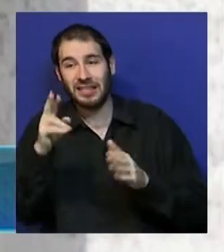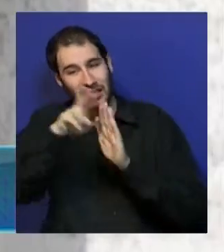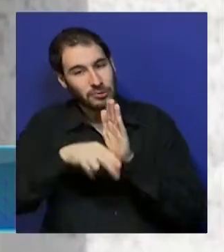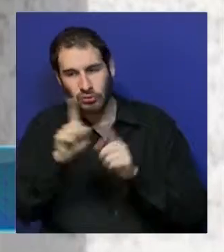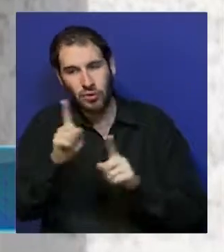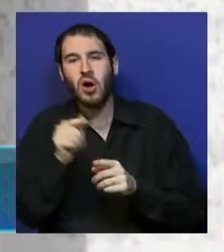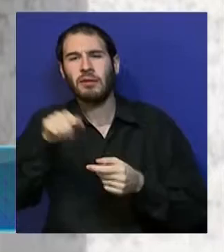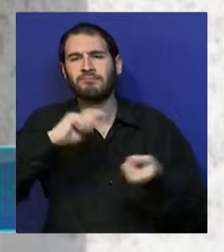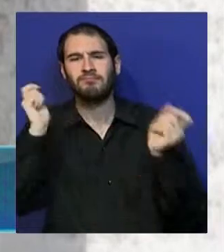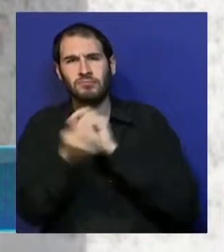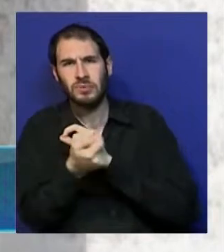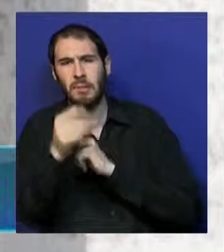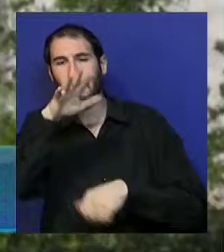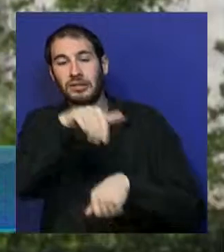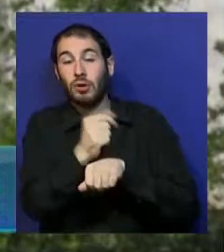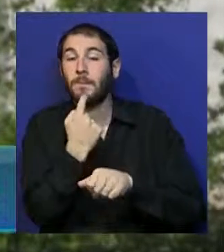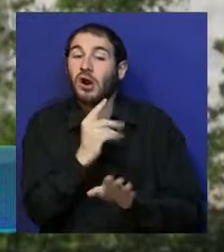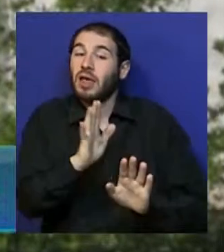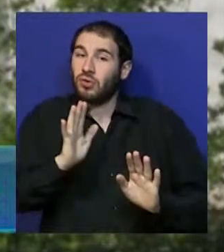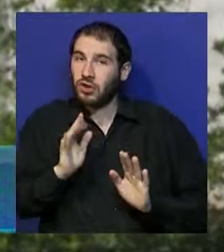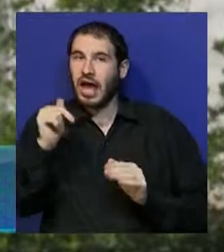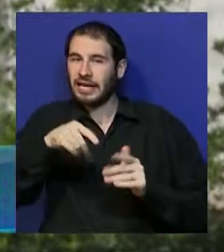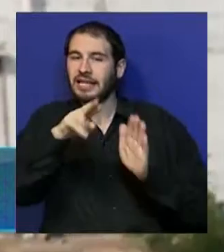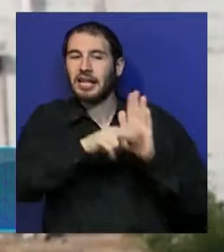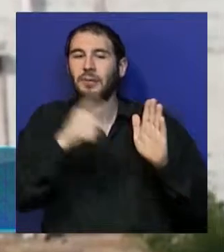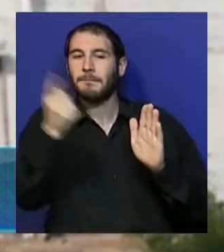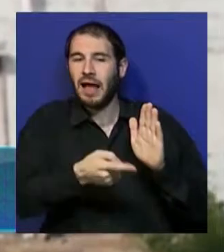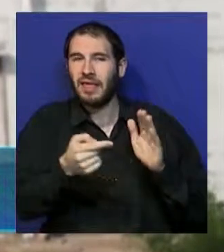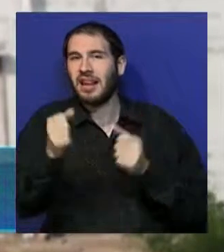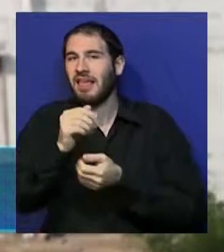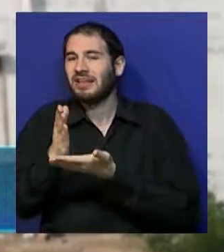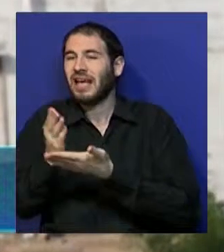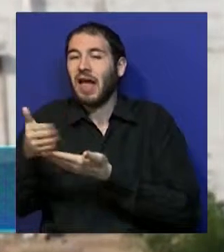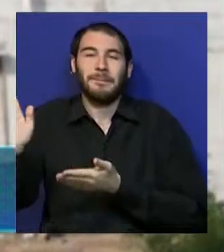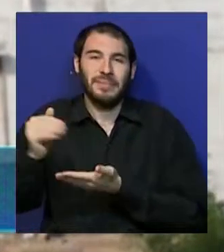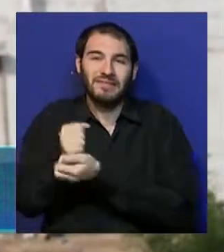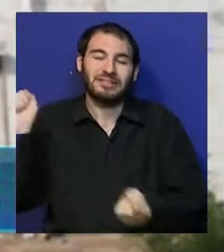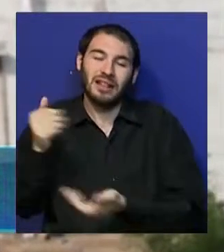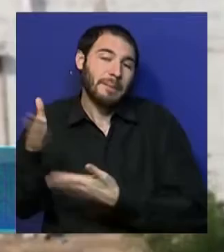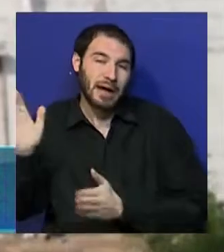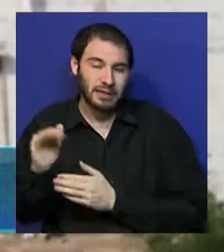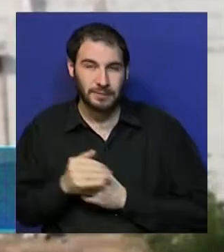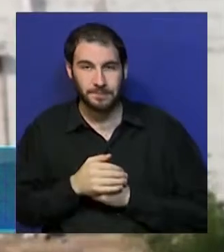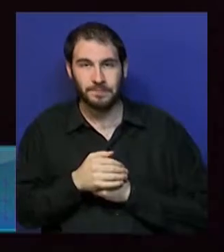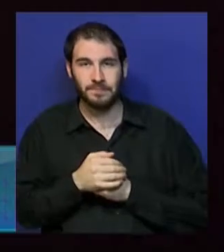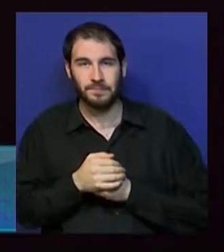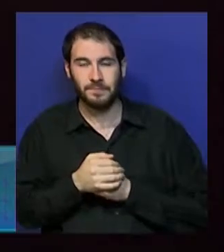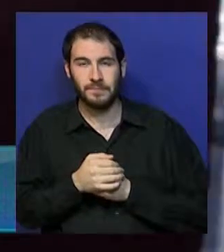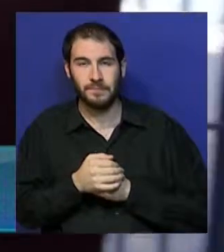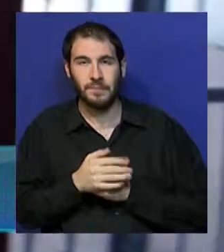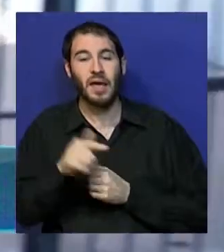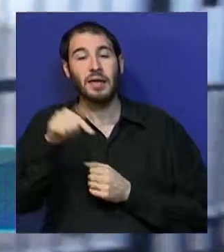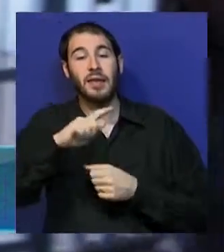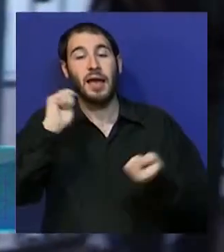y pasa a ser la prisión preventiva la regla y la libertad la excepción. Y es más, es tan así que